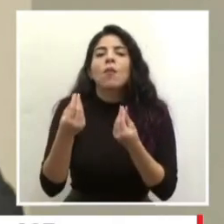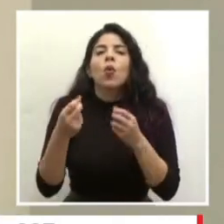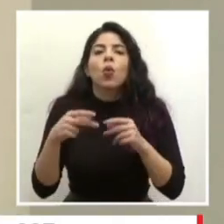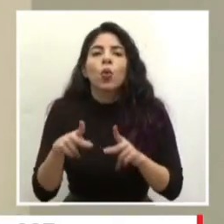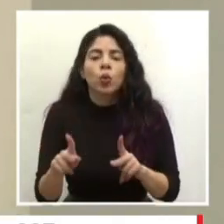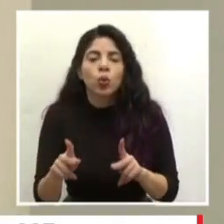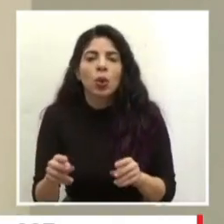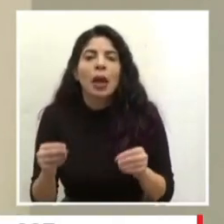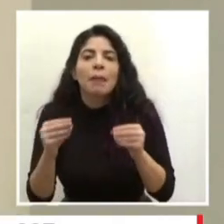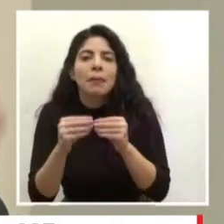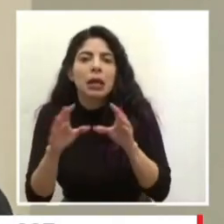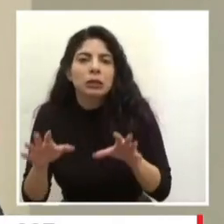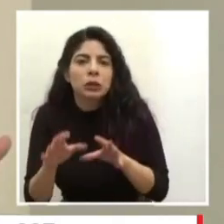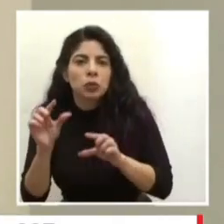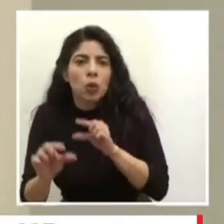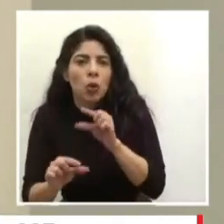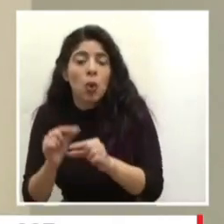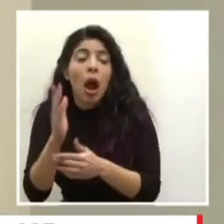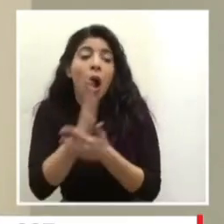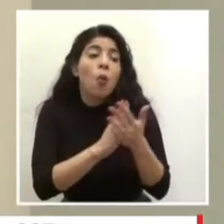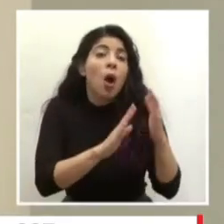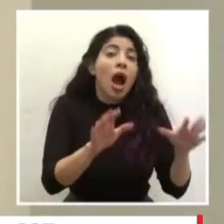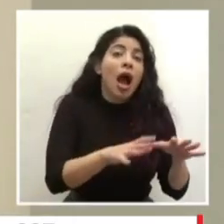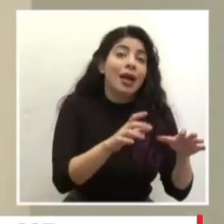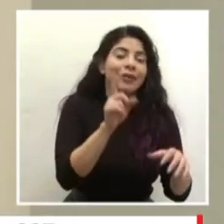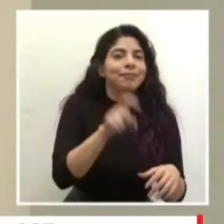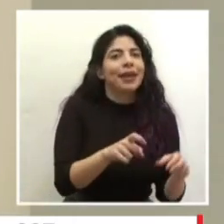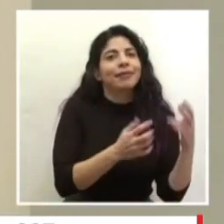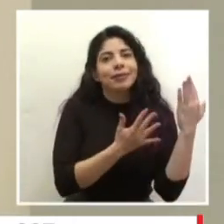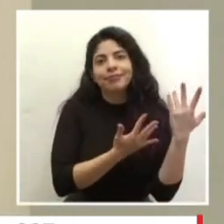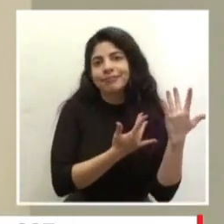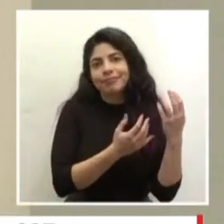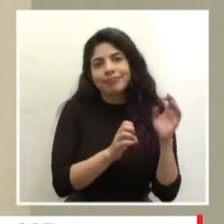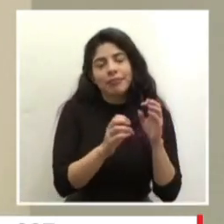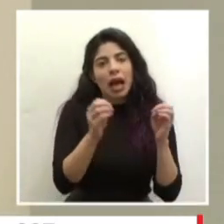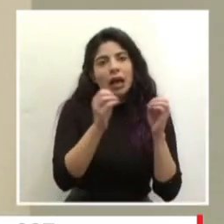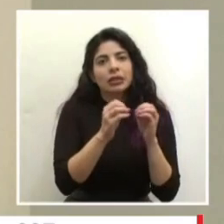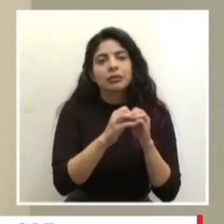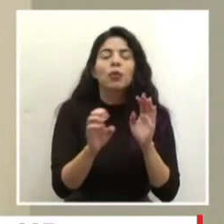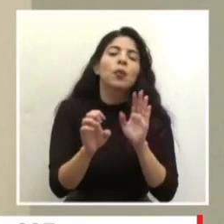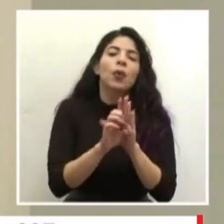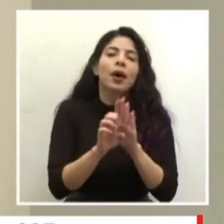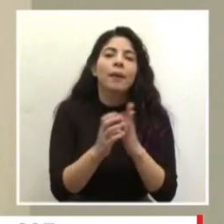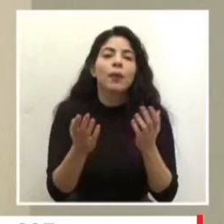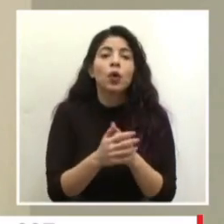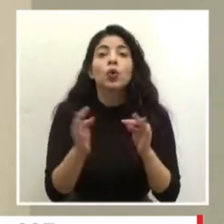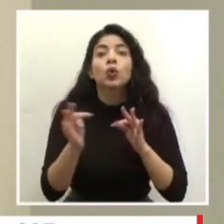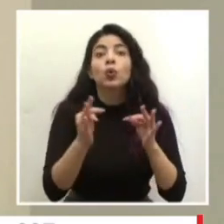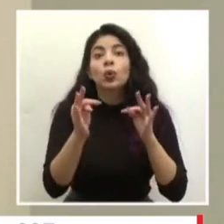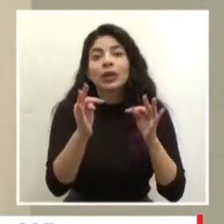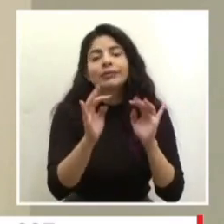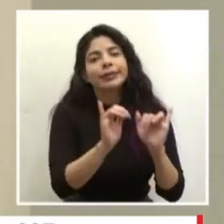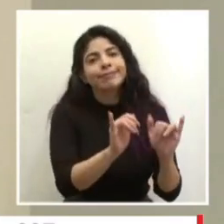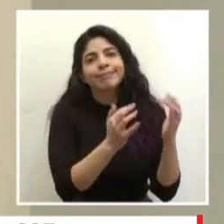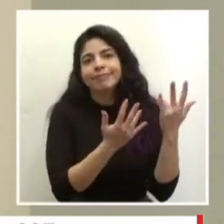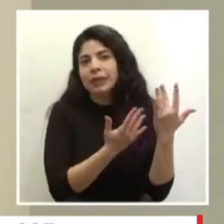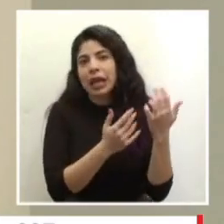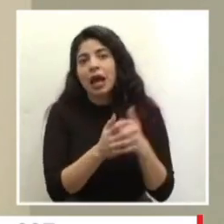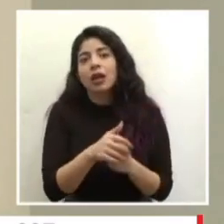más actividad. Habrá actividades que tendrán que esperar más, como lo hemos dicho, en el caso de turismo.